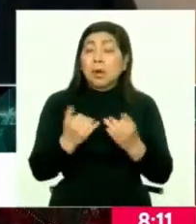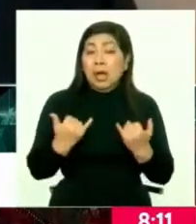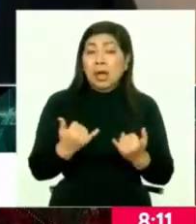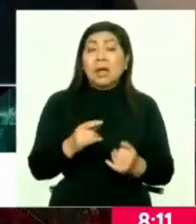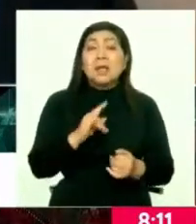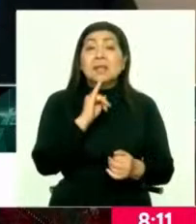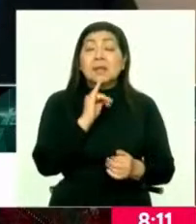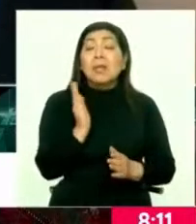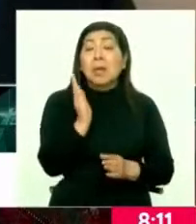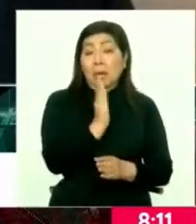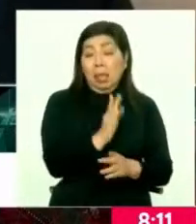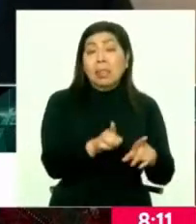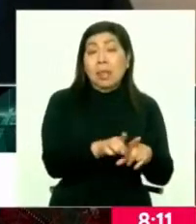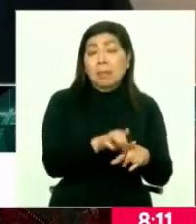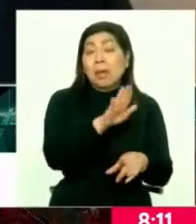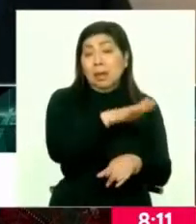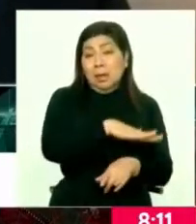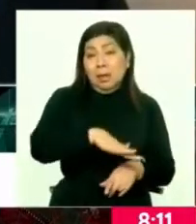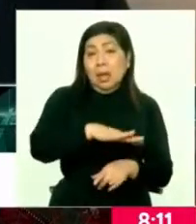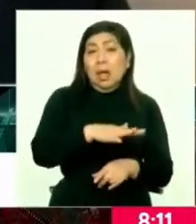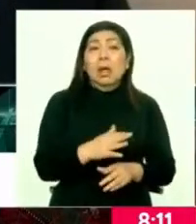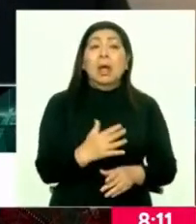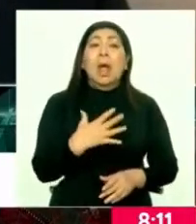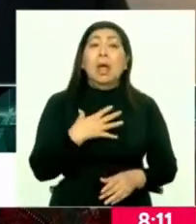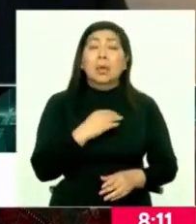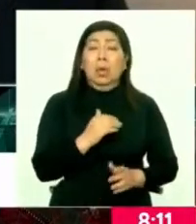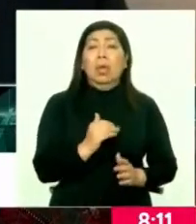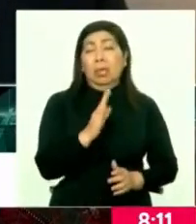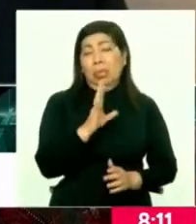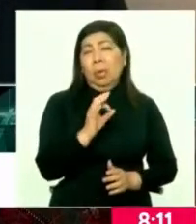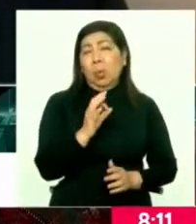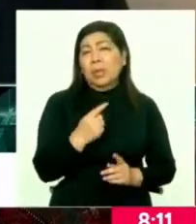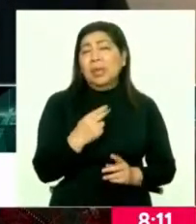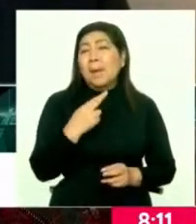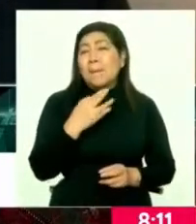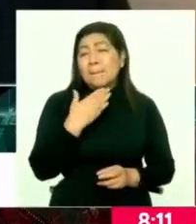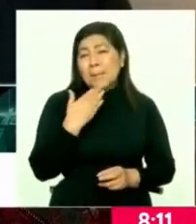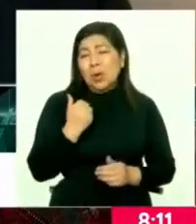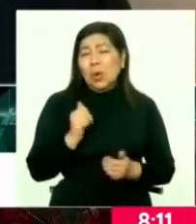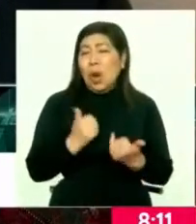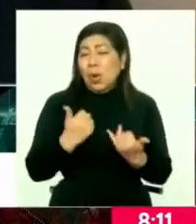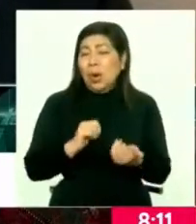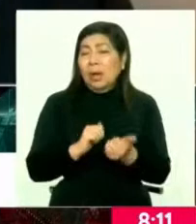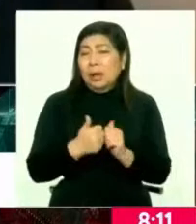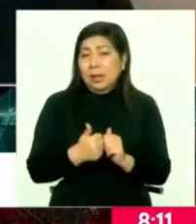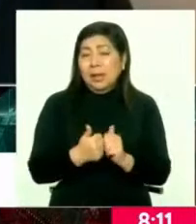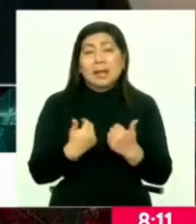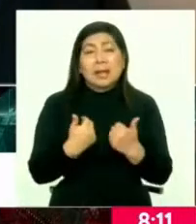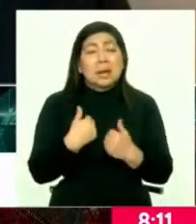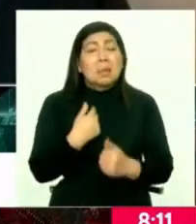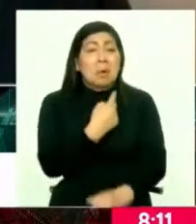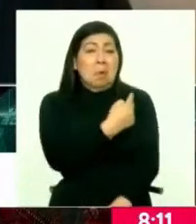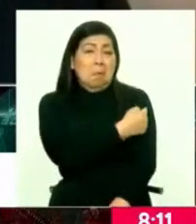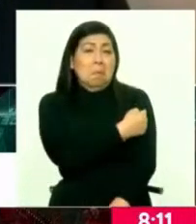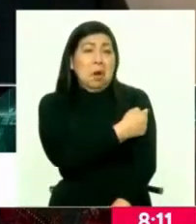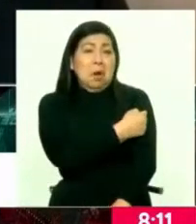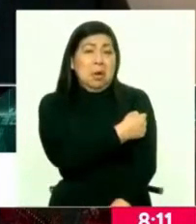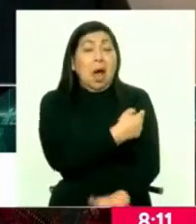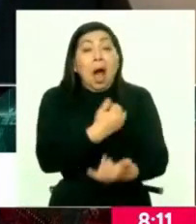aquí en Estados Unidos también a la población mayor de 50 años. Pero actualmente las recomendaciones han cambiado, ya que tenemos